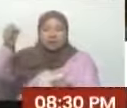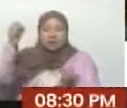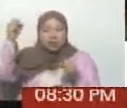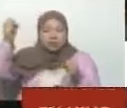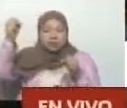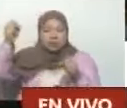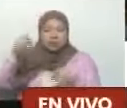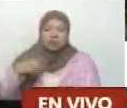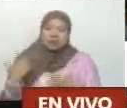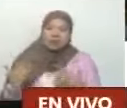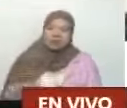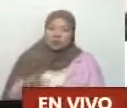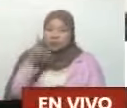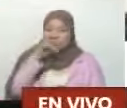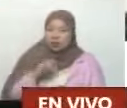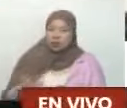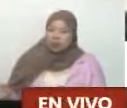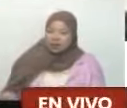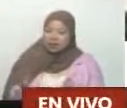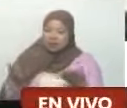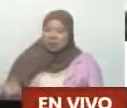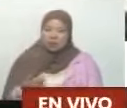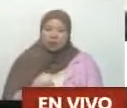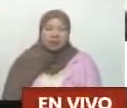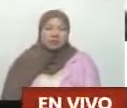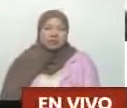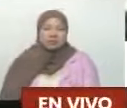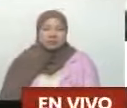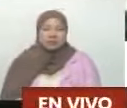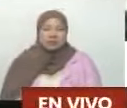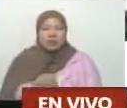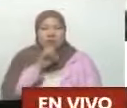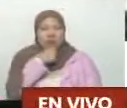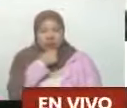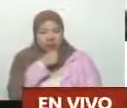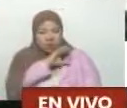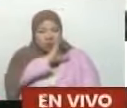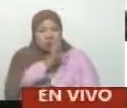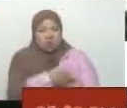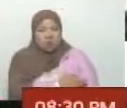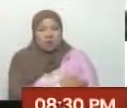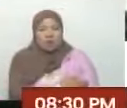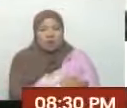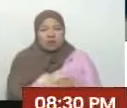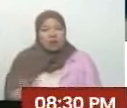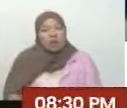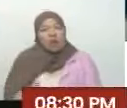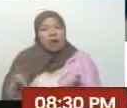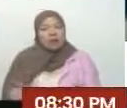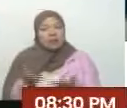Una guará de ánimo que trae. Un abuelo con energía y con ánimo.